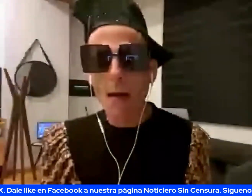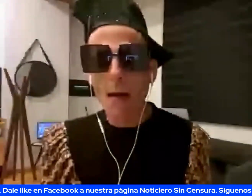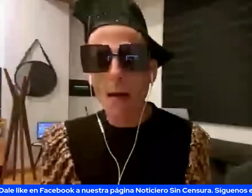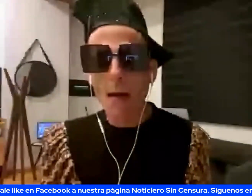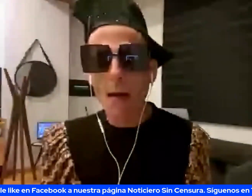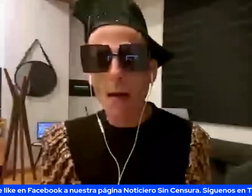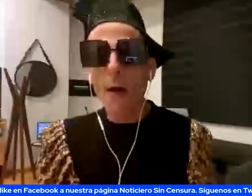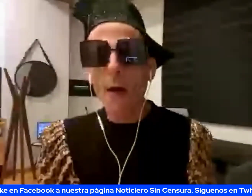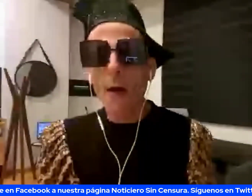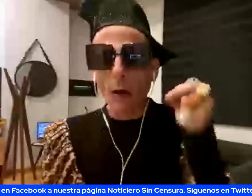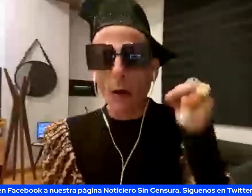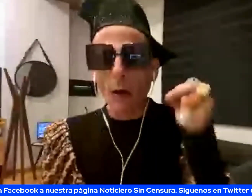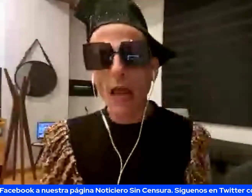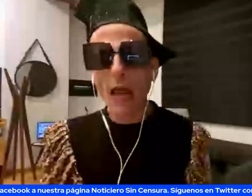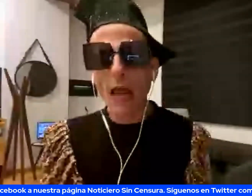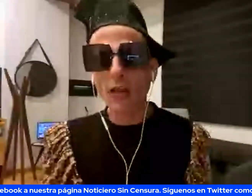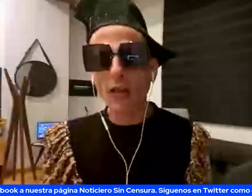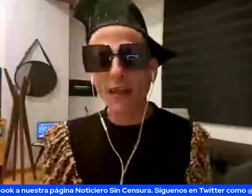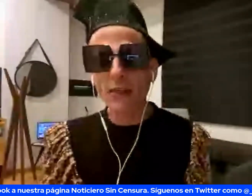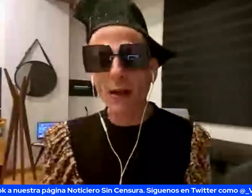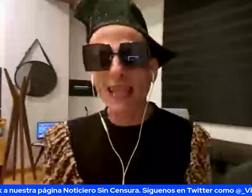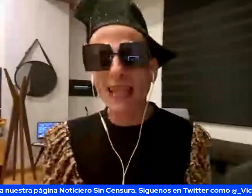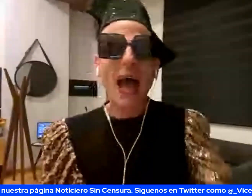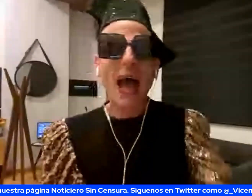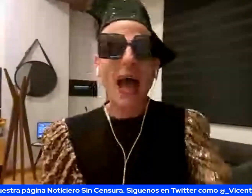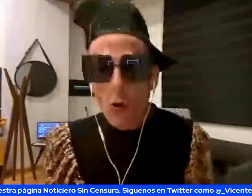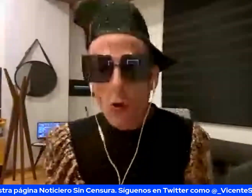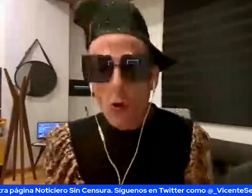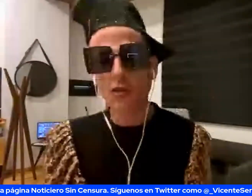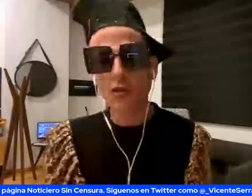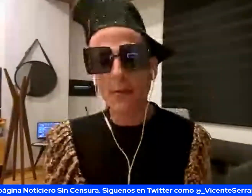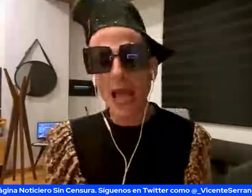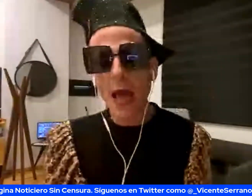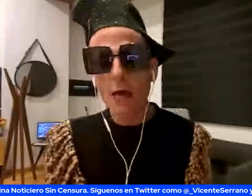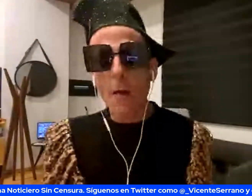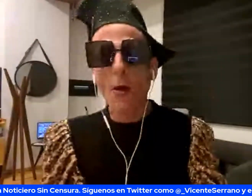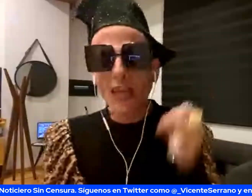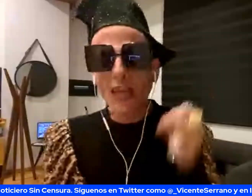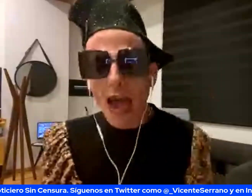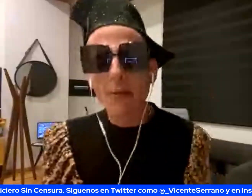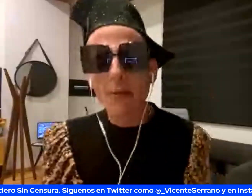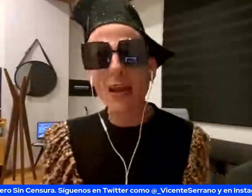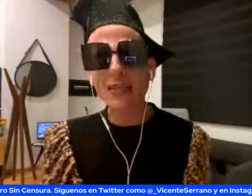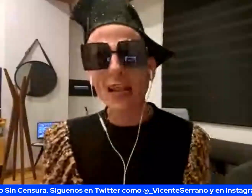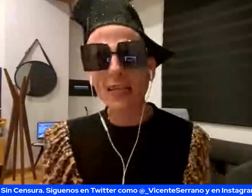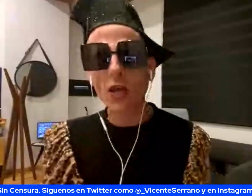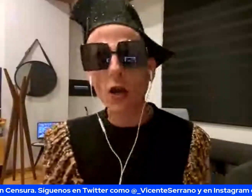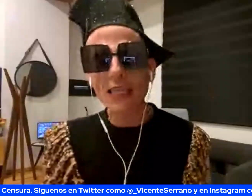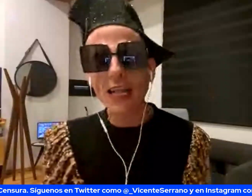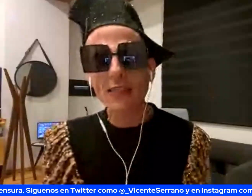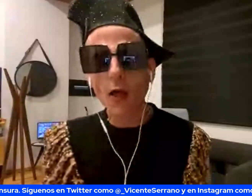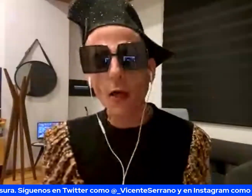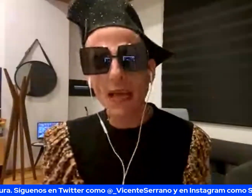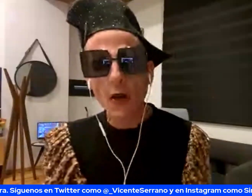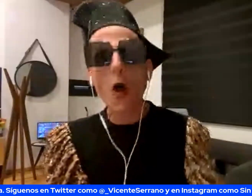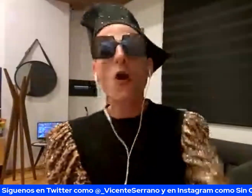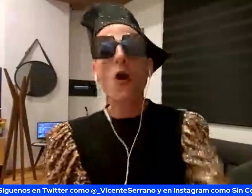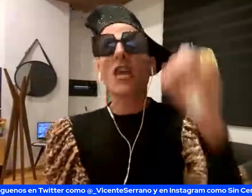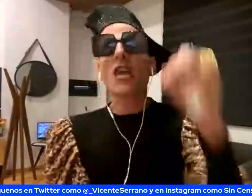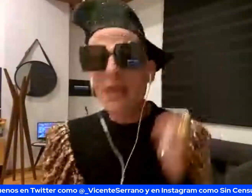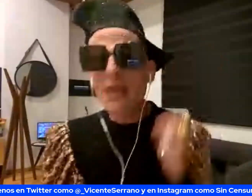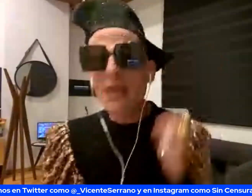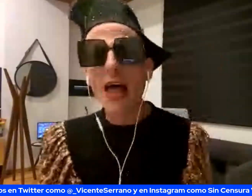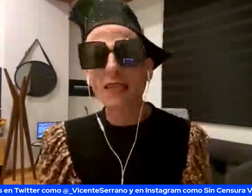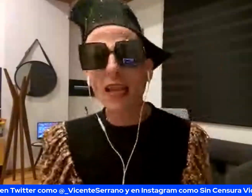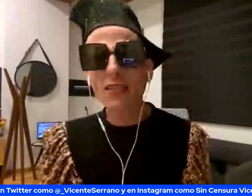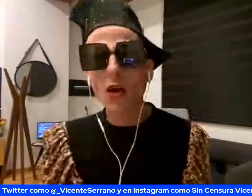que hablar yo ya más fuerte, porque ahorita ya el pueblo tiene que despertar aún más todavía, porque ya vienen las elecciones del Estado de México